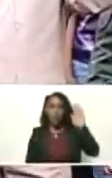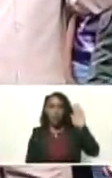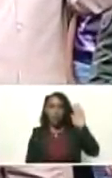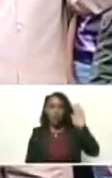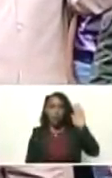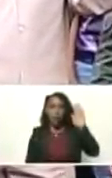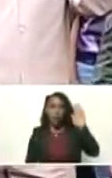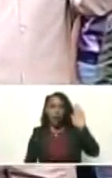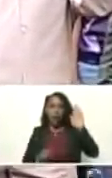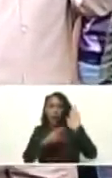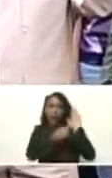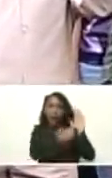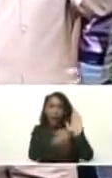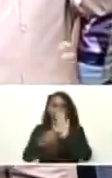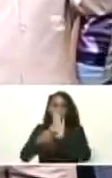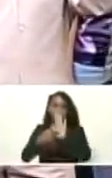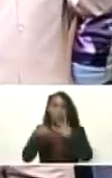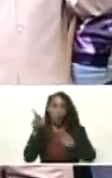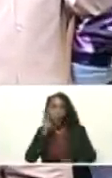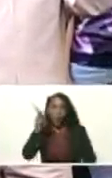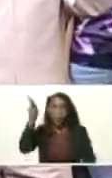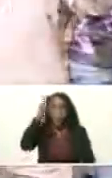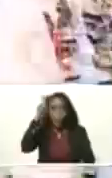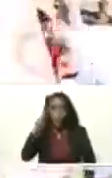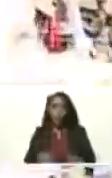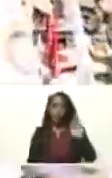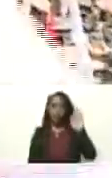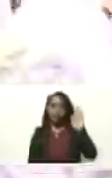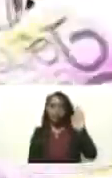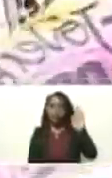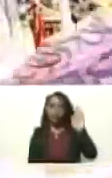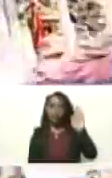por el ejemplo de Guaycaipuro,